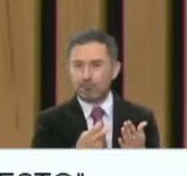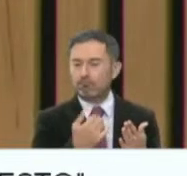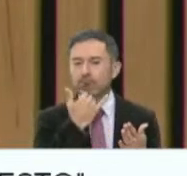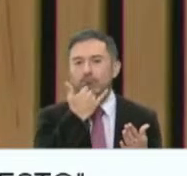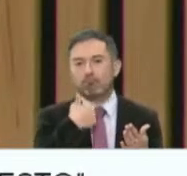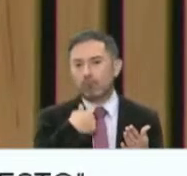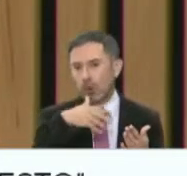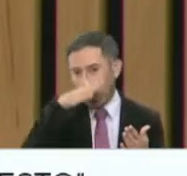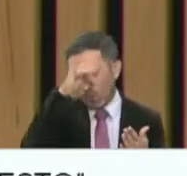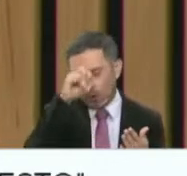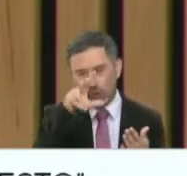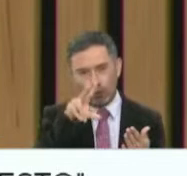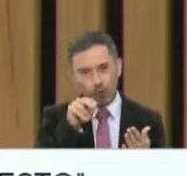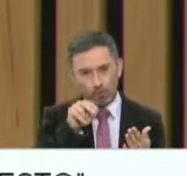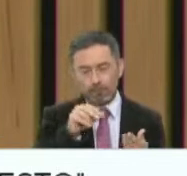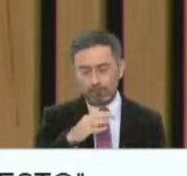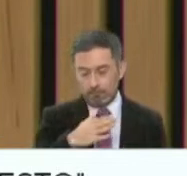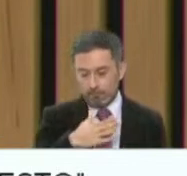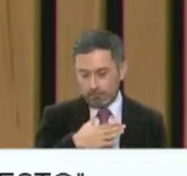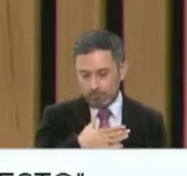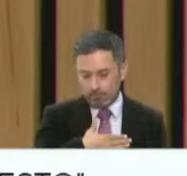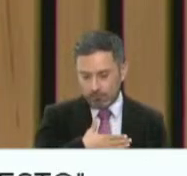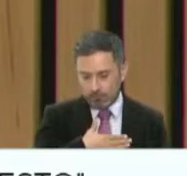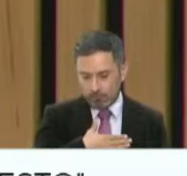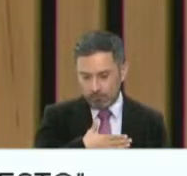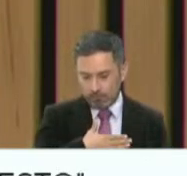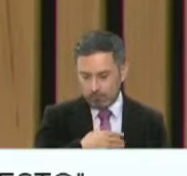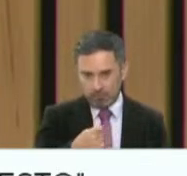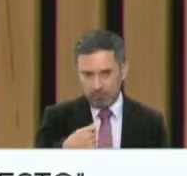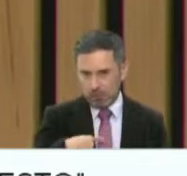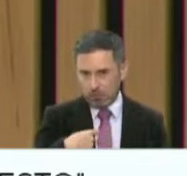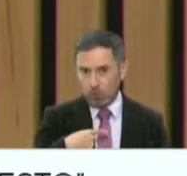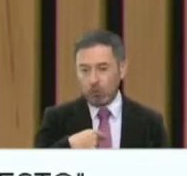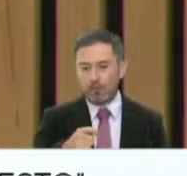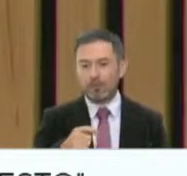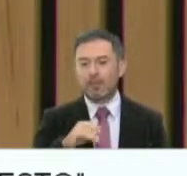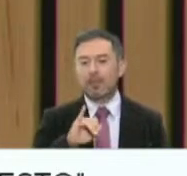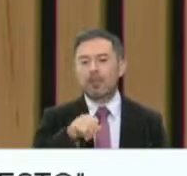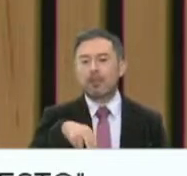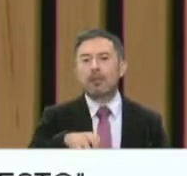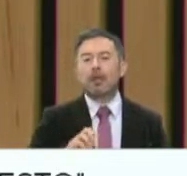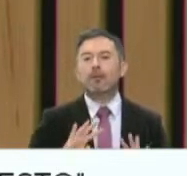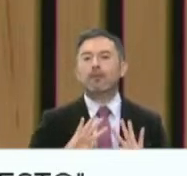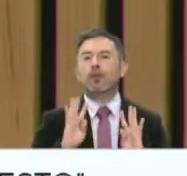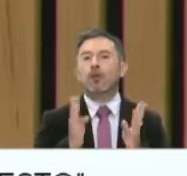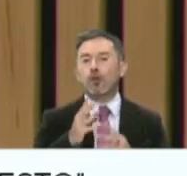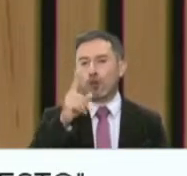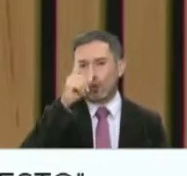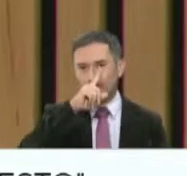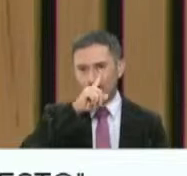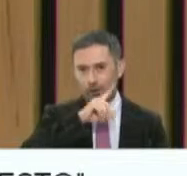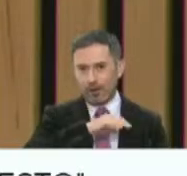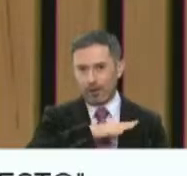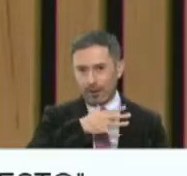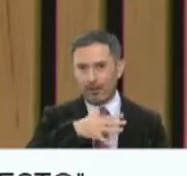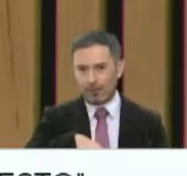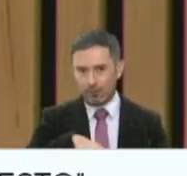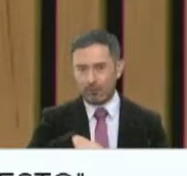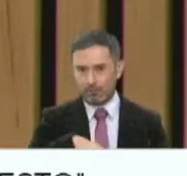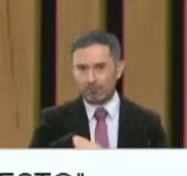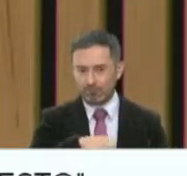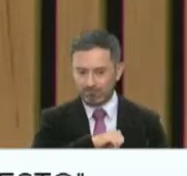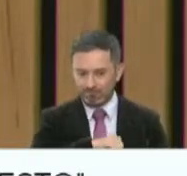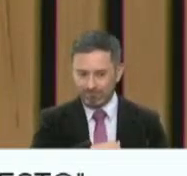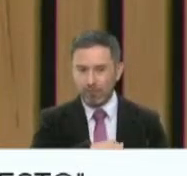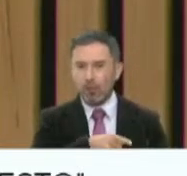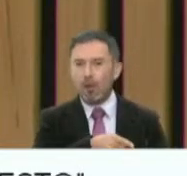pero tampoco, por otro lado, puedo desobedecer el presupuesto de egresos de la Federación, que me está diciendo que tengo solo este dinero.